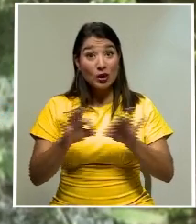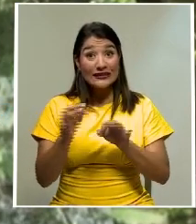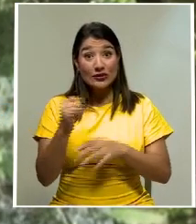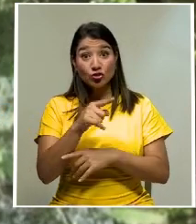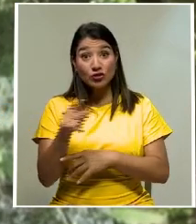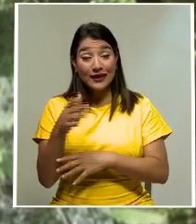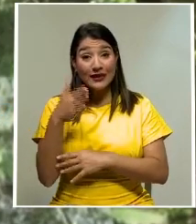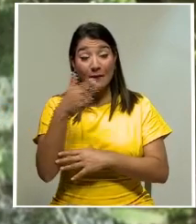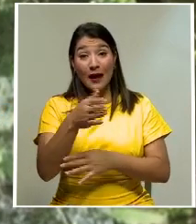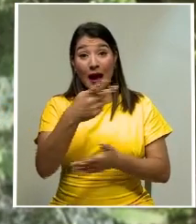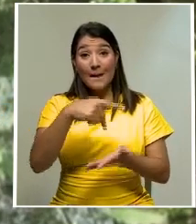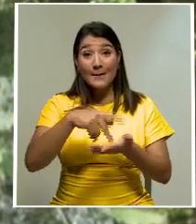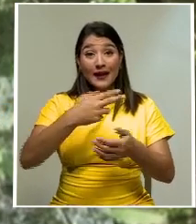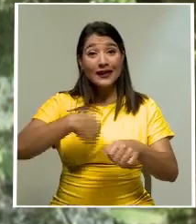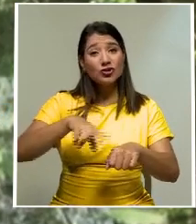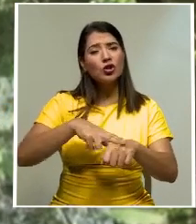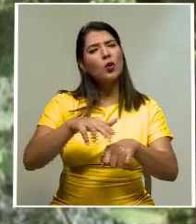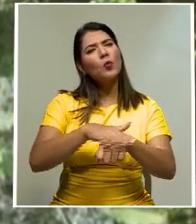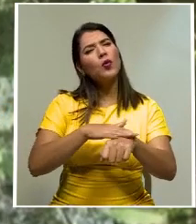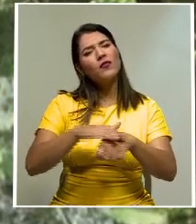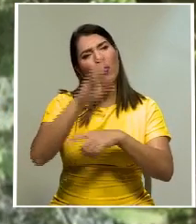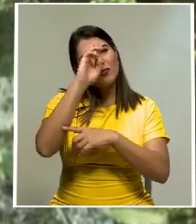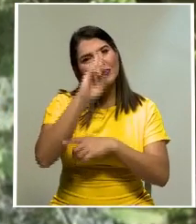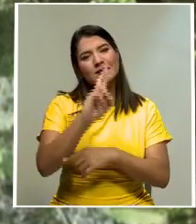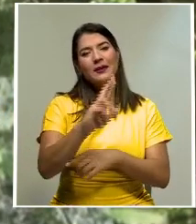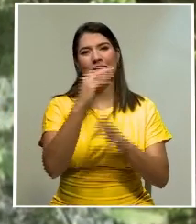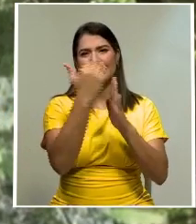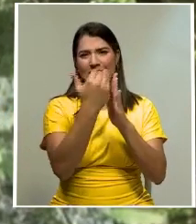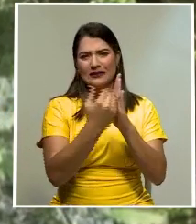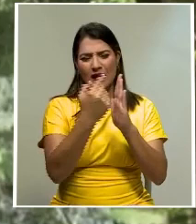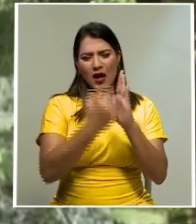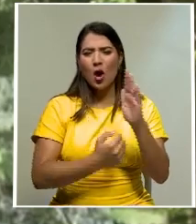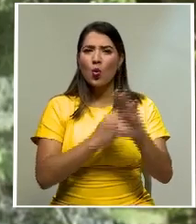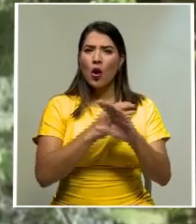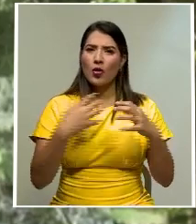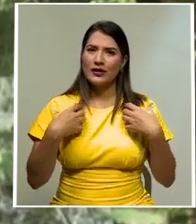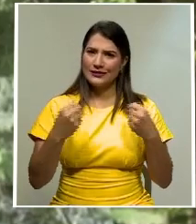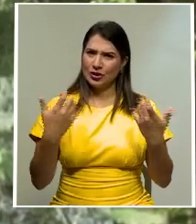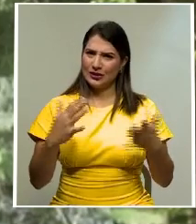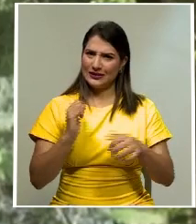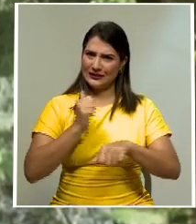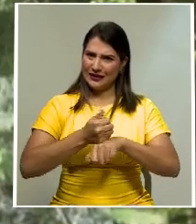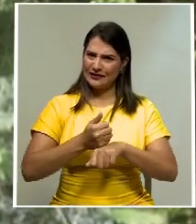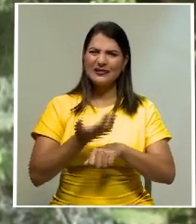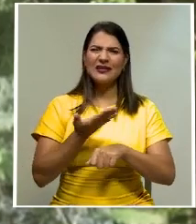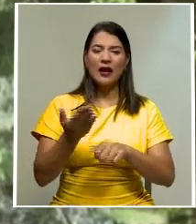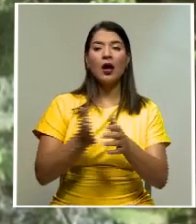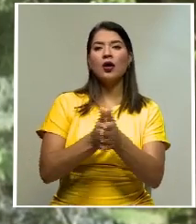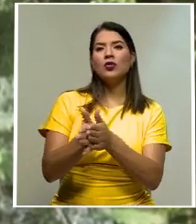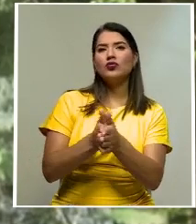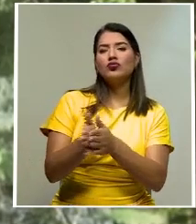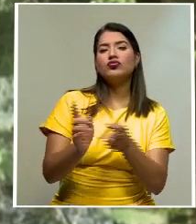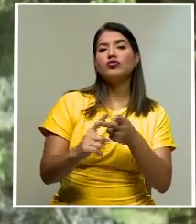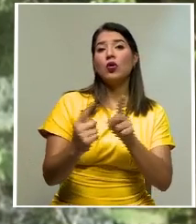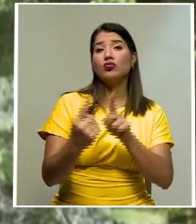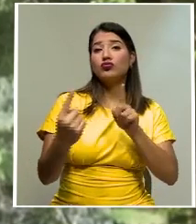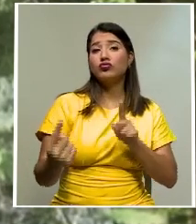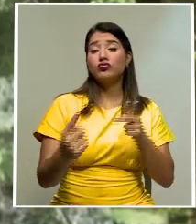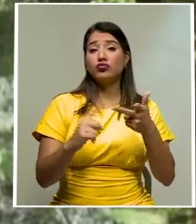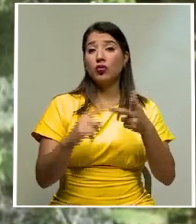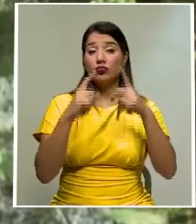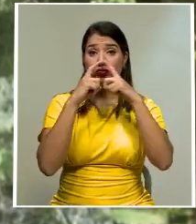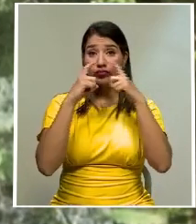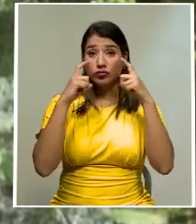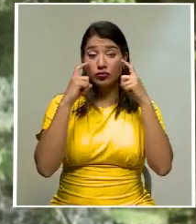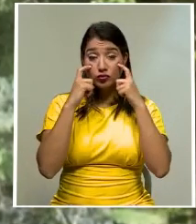silvestres protegidas respeten los protocolos establecidos, lavado de manos, distanciamiento entre las personas y el uso de